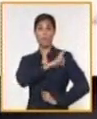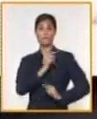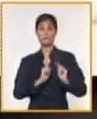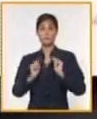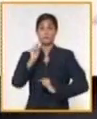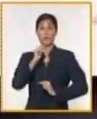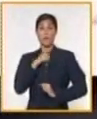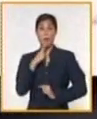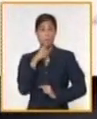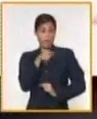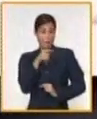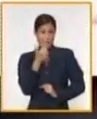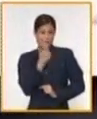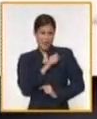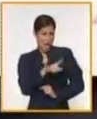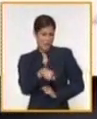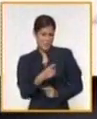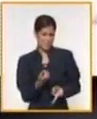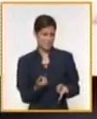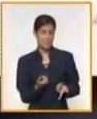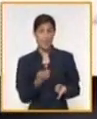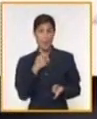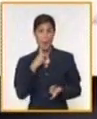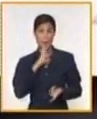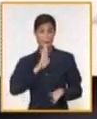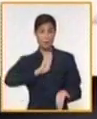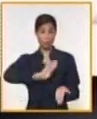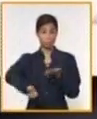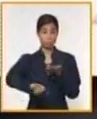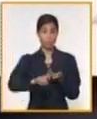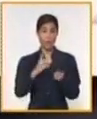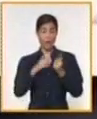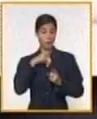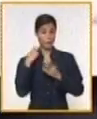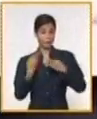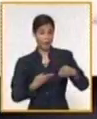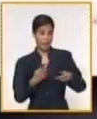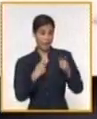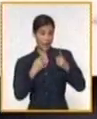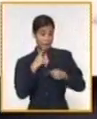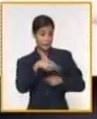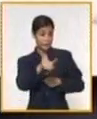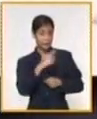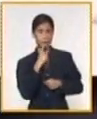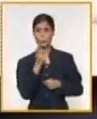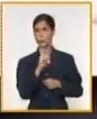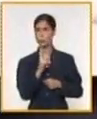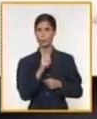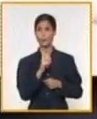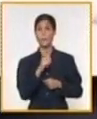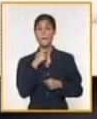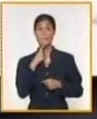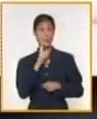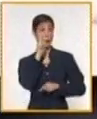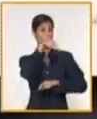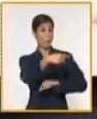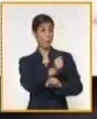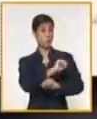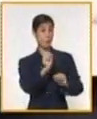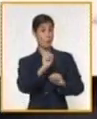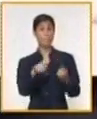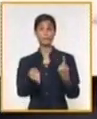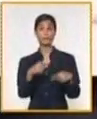fácil, pero allí está a salvo. No vamos a eliminarlo, matarlo, al menos no por ahora, pero no queremos que se disparen misiles contra civiles ni